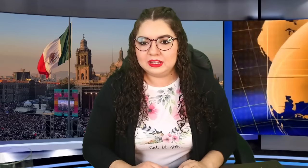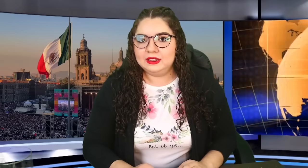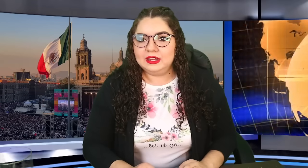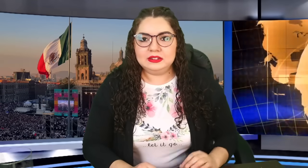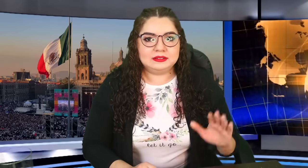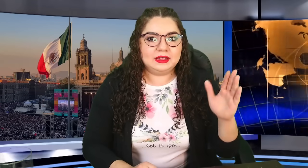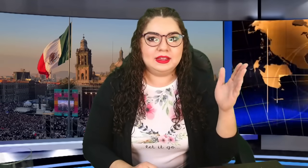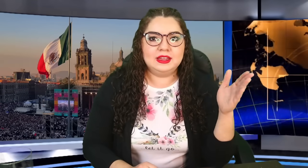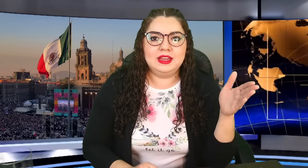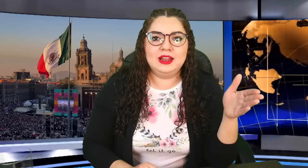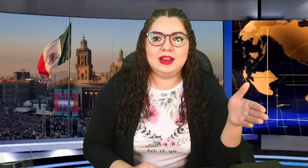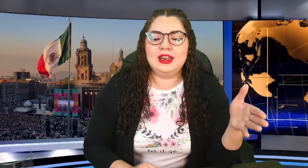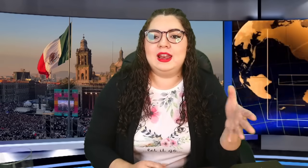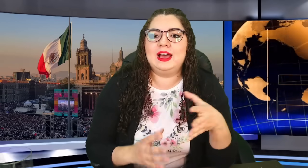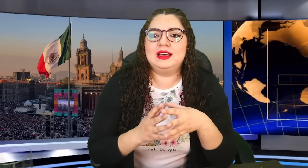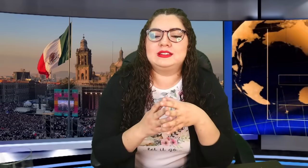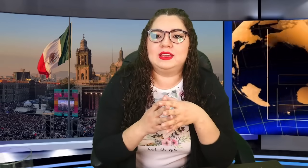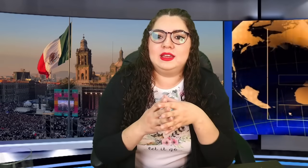corresponde.